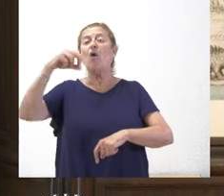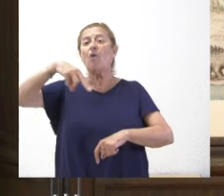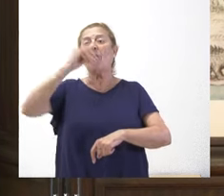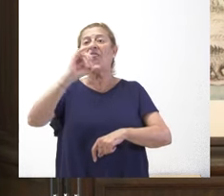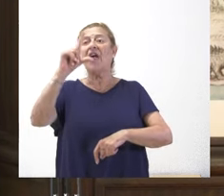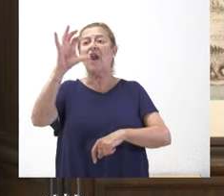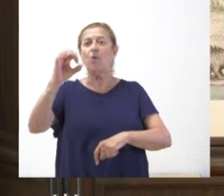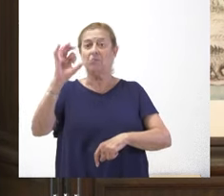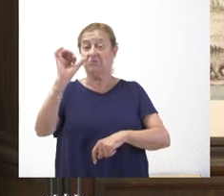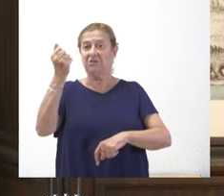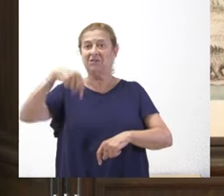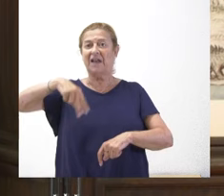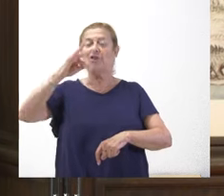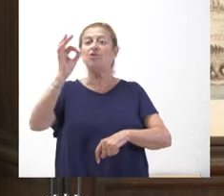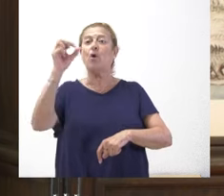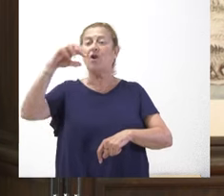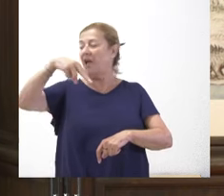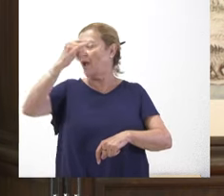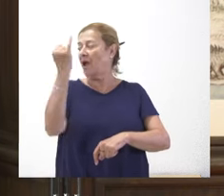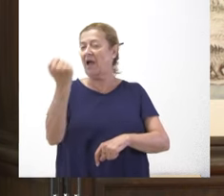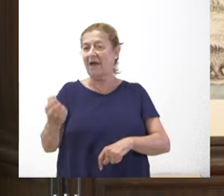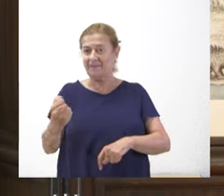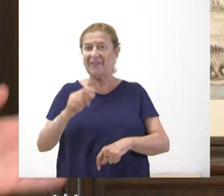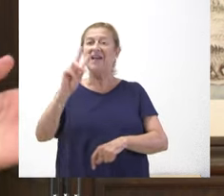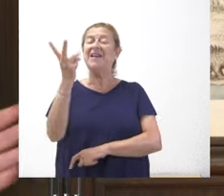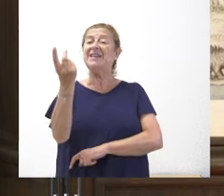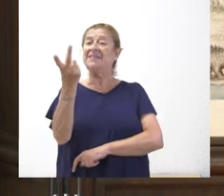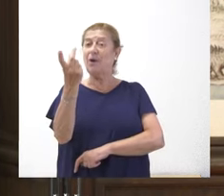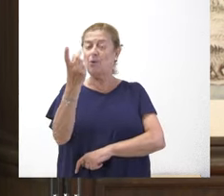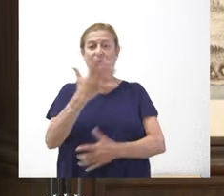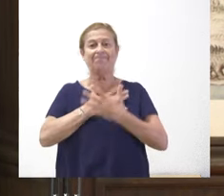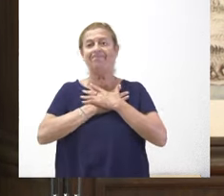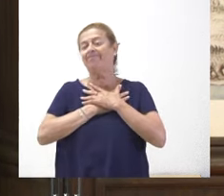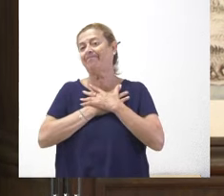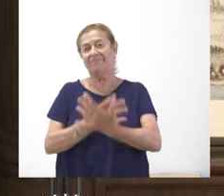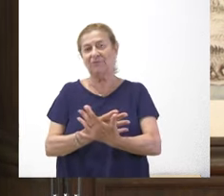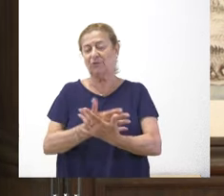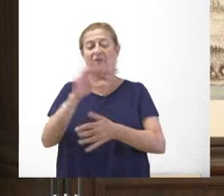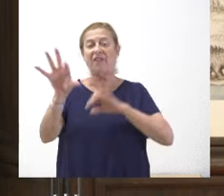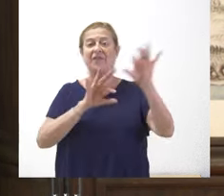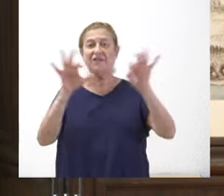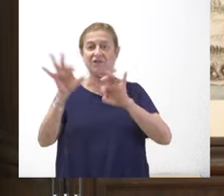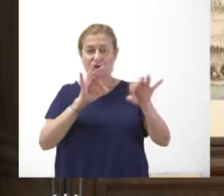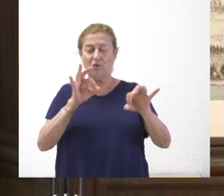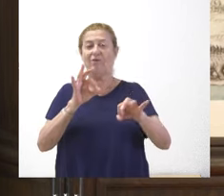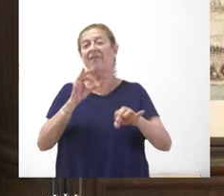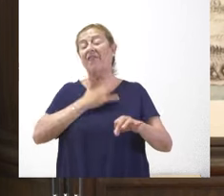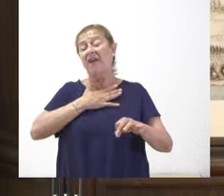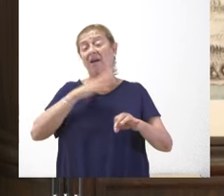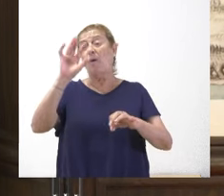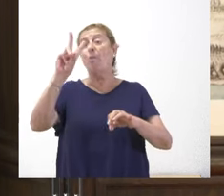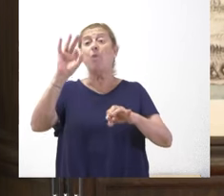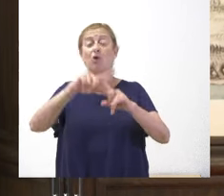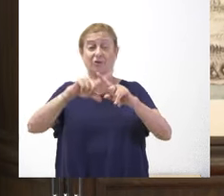Gómez ajero en segundo lugar Lamento la decisión tomada por la dirección Nacional de